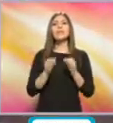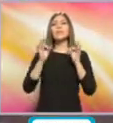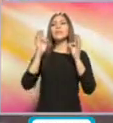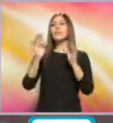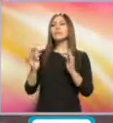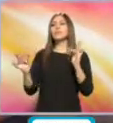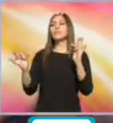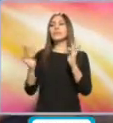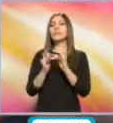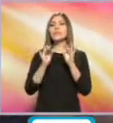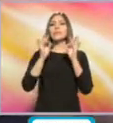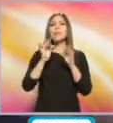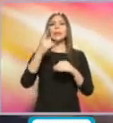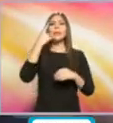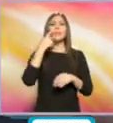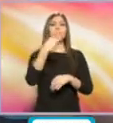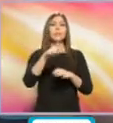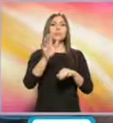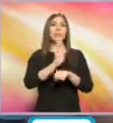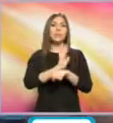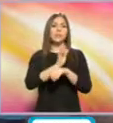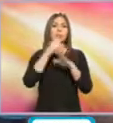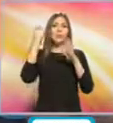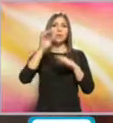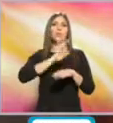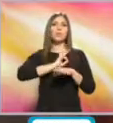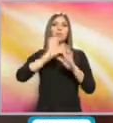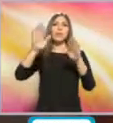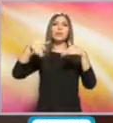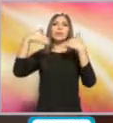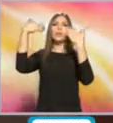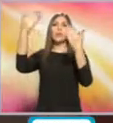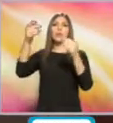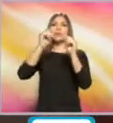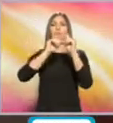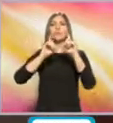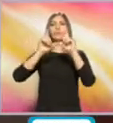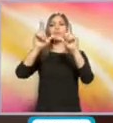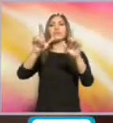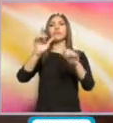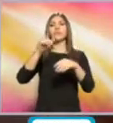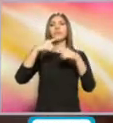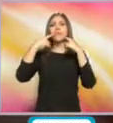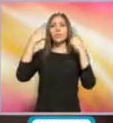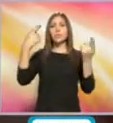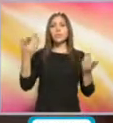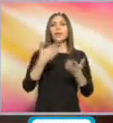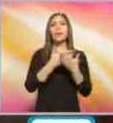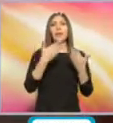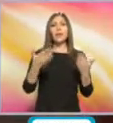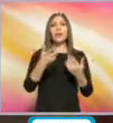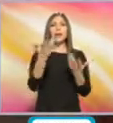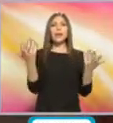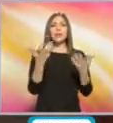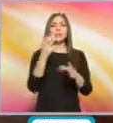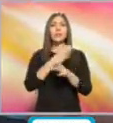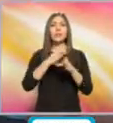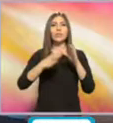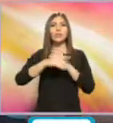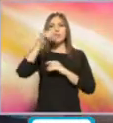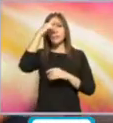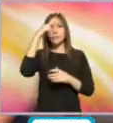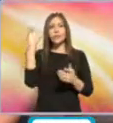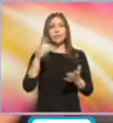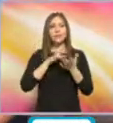adecuados para que esta película que hiciste llegue a la pantalla grande. Así es. Y eso, así ustedes están haciendo las cosas muy